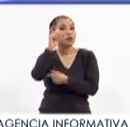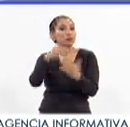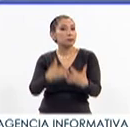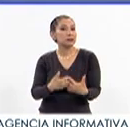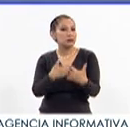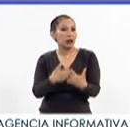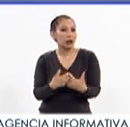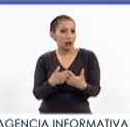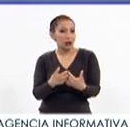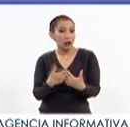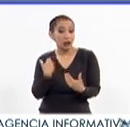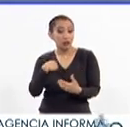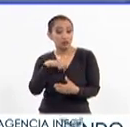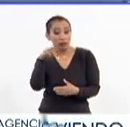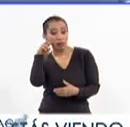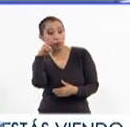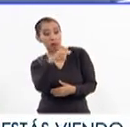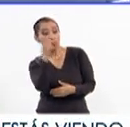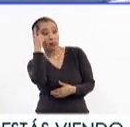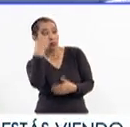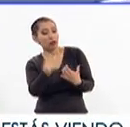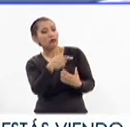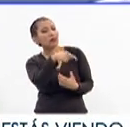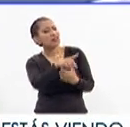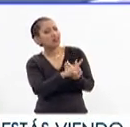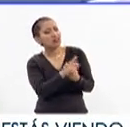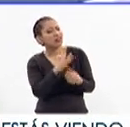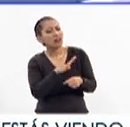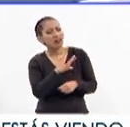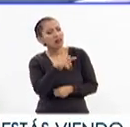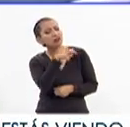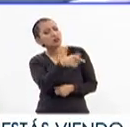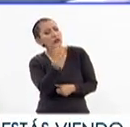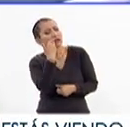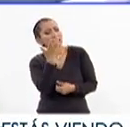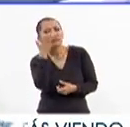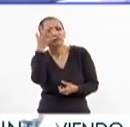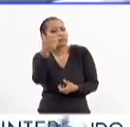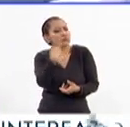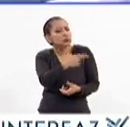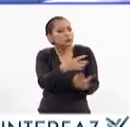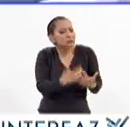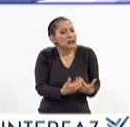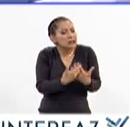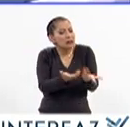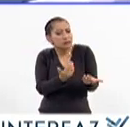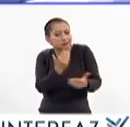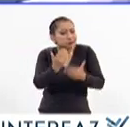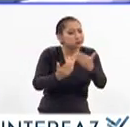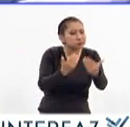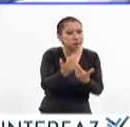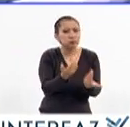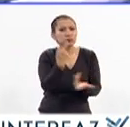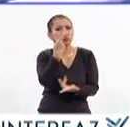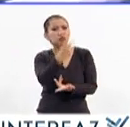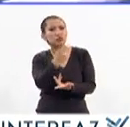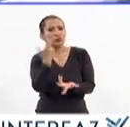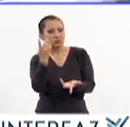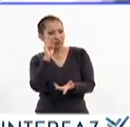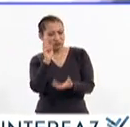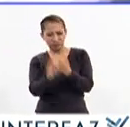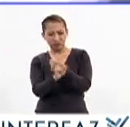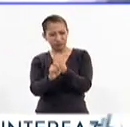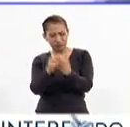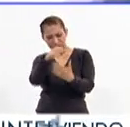Para nosotros, que el industrial nos indique cuál es su problemática, hacia dónde quiere llegar, cuáles son los retos que se